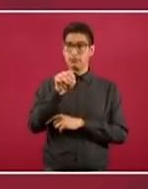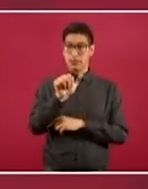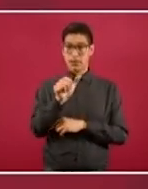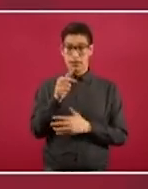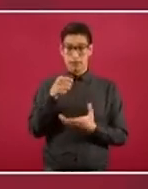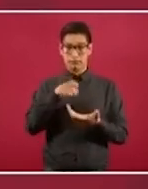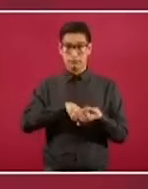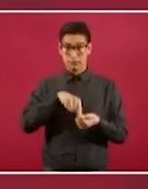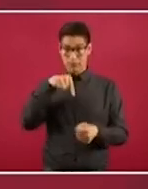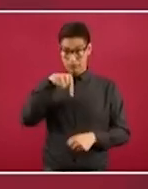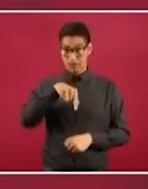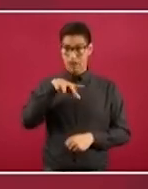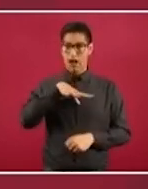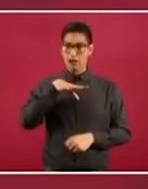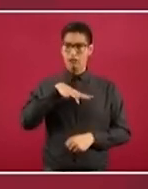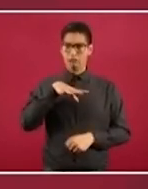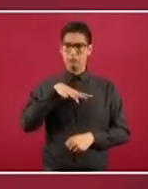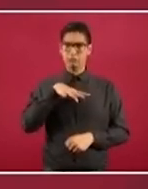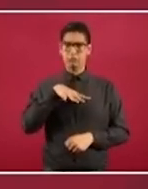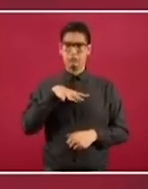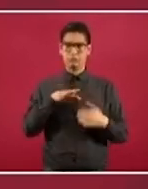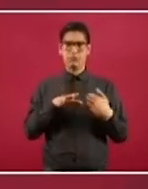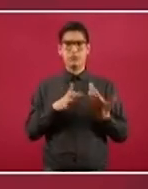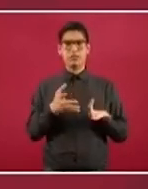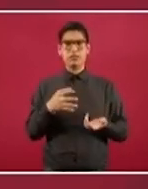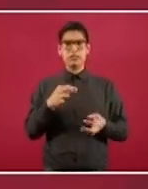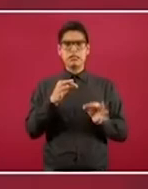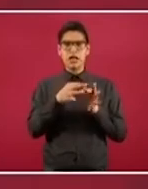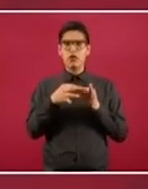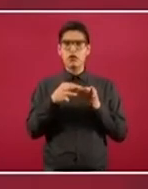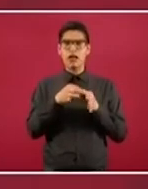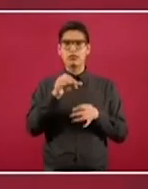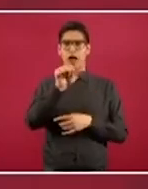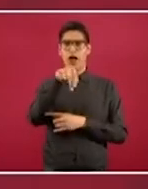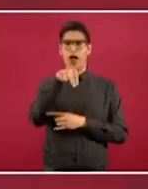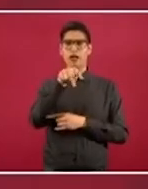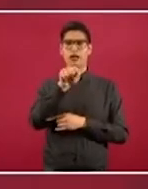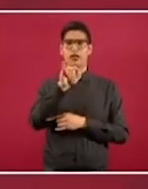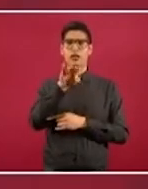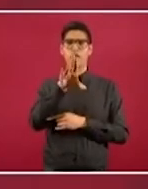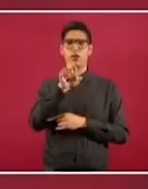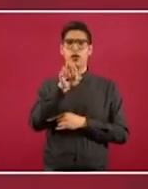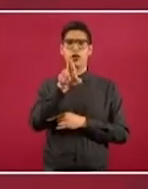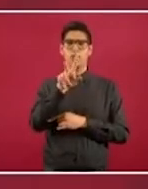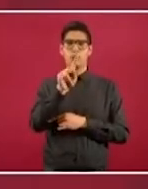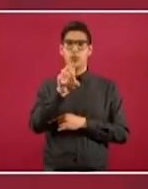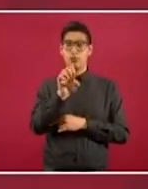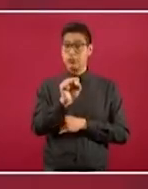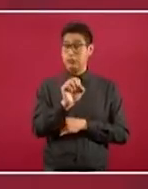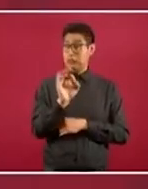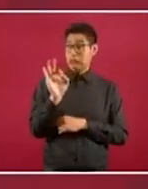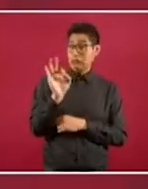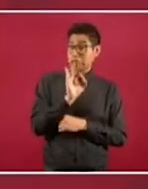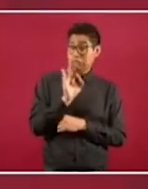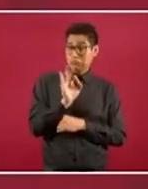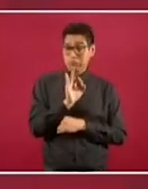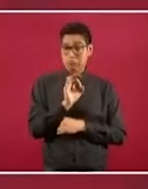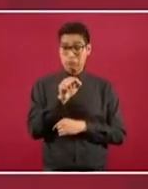se forman contra un virus. Entonces, se presume que las personas convalecientes que han ya superado la